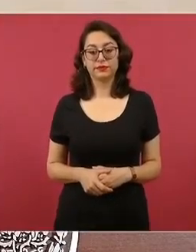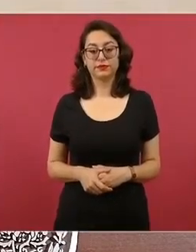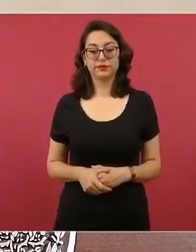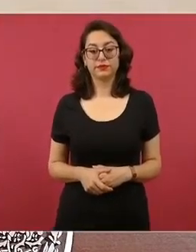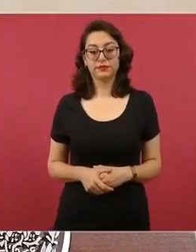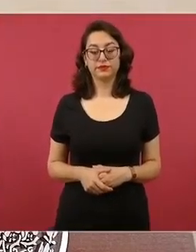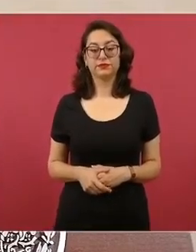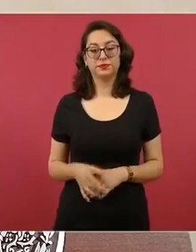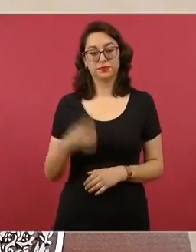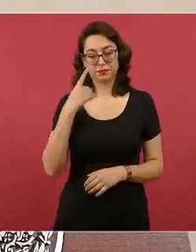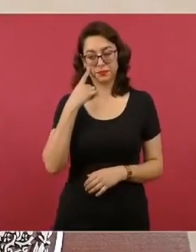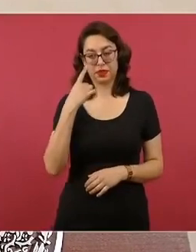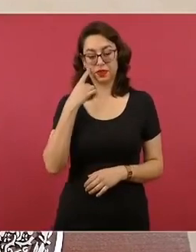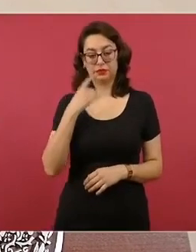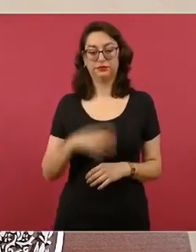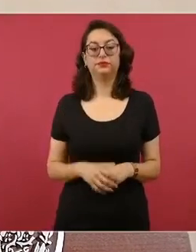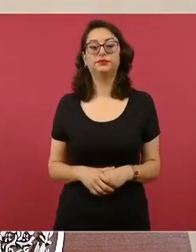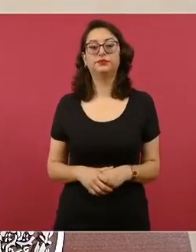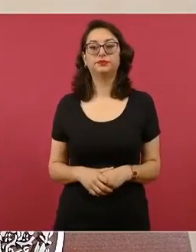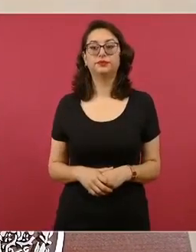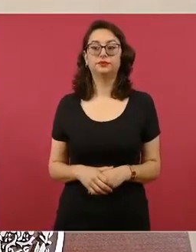de Austria